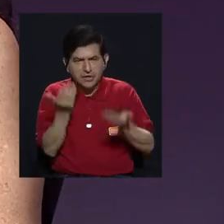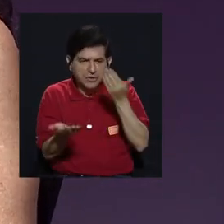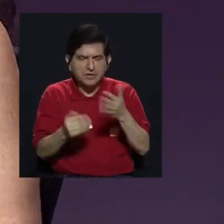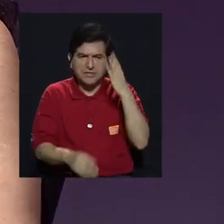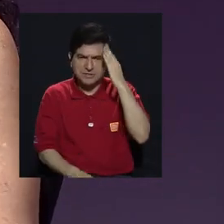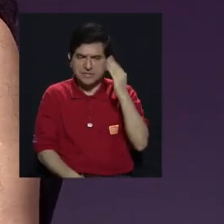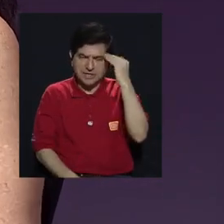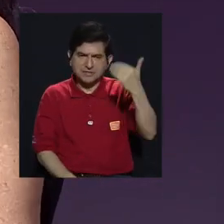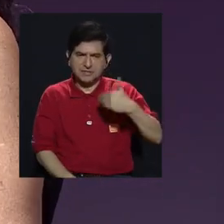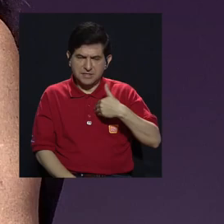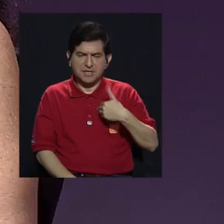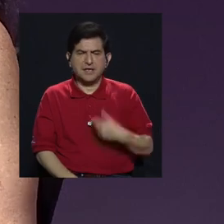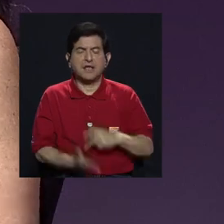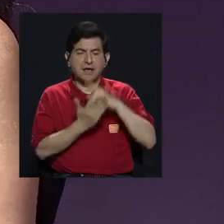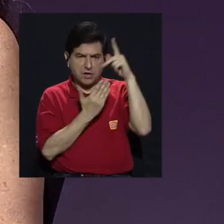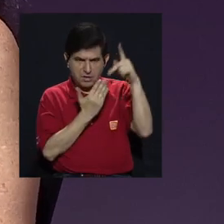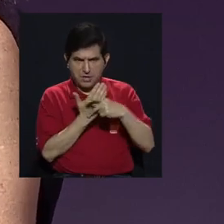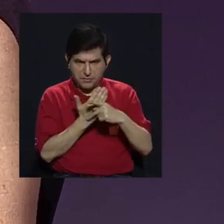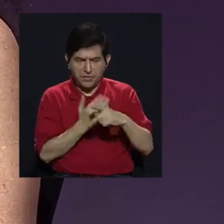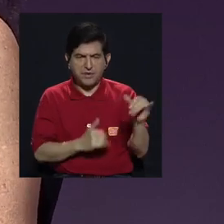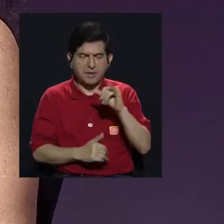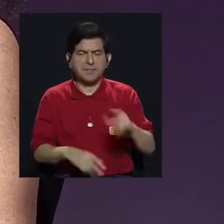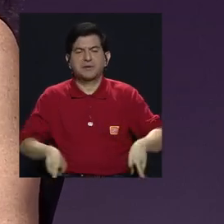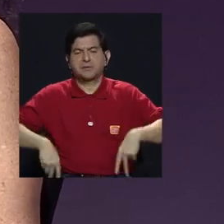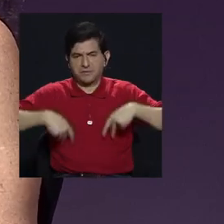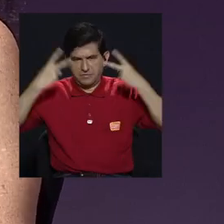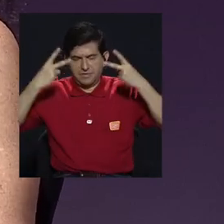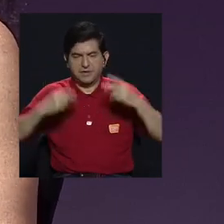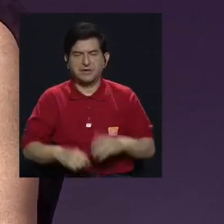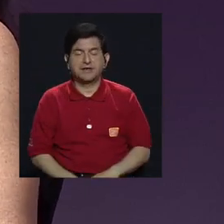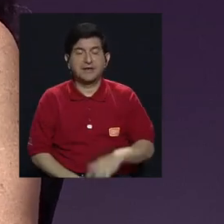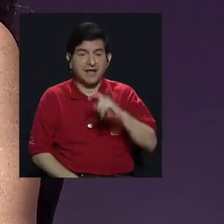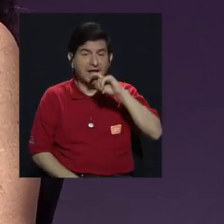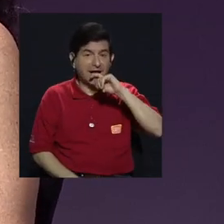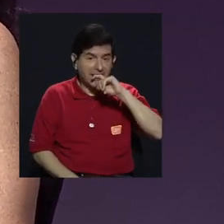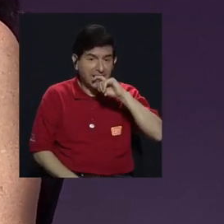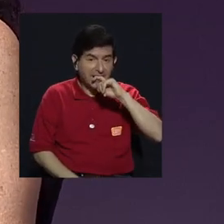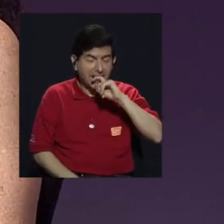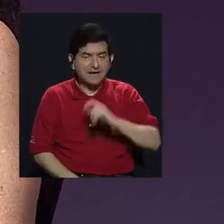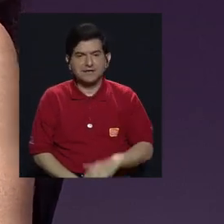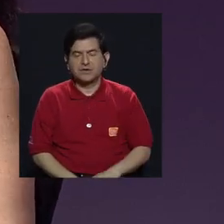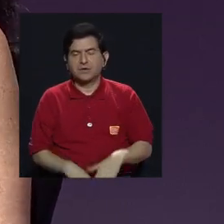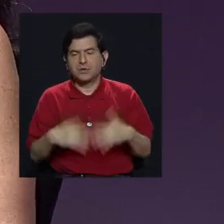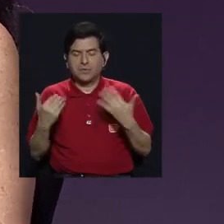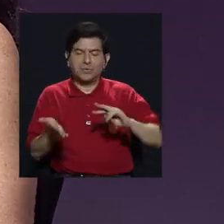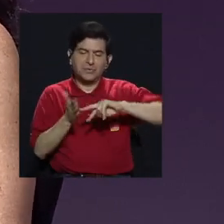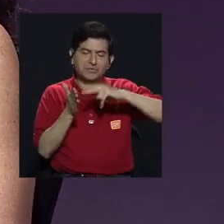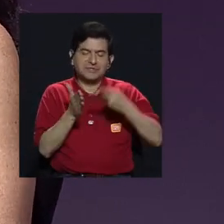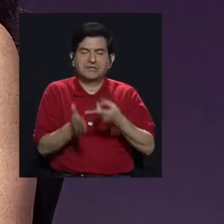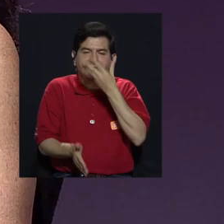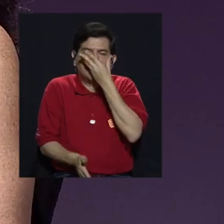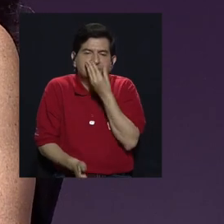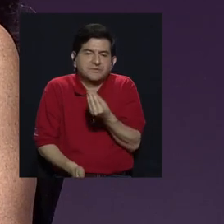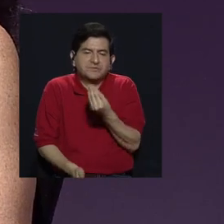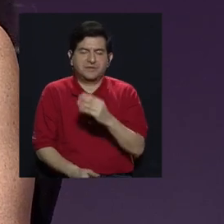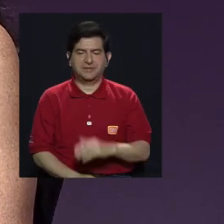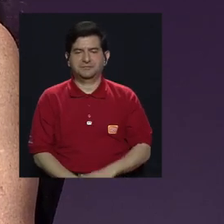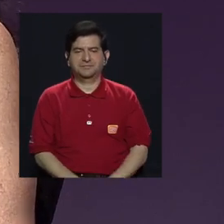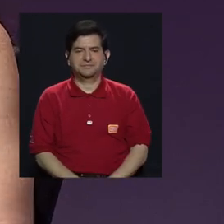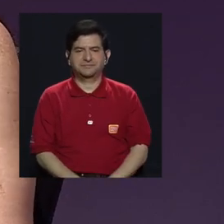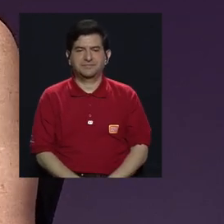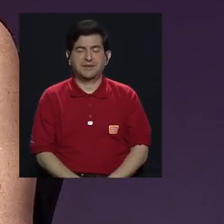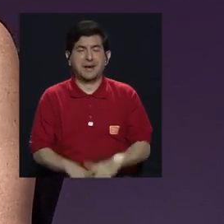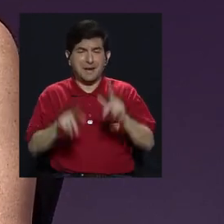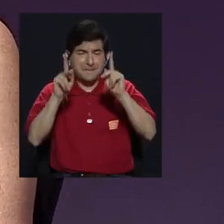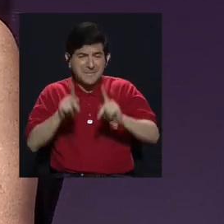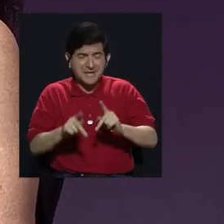la experiencia que tengo tanto en el programa como en la vida, ¿verdad?, que los celos son sufrimiento, básicamente, ¿verdad?